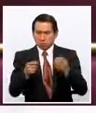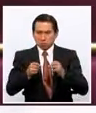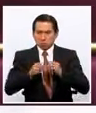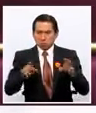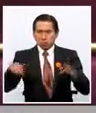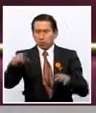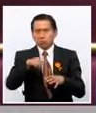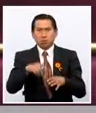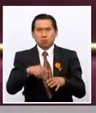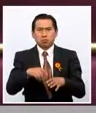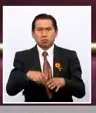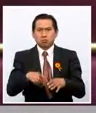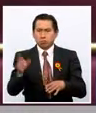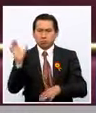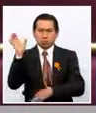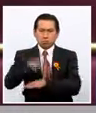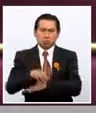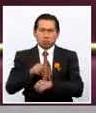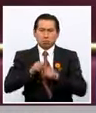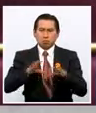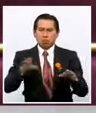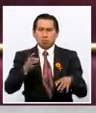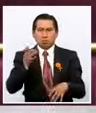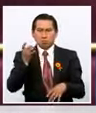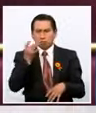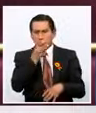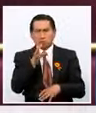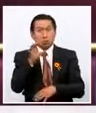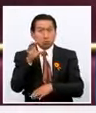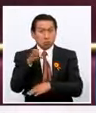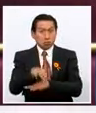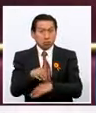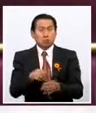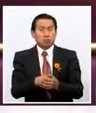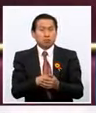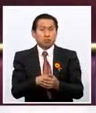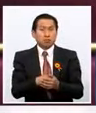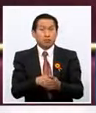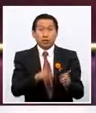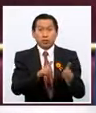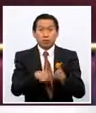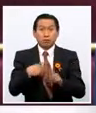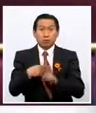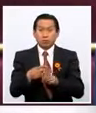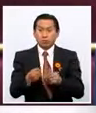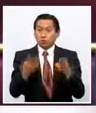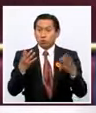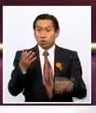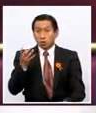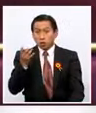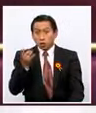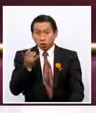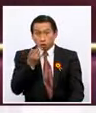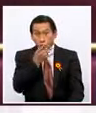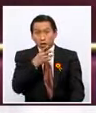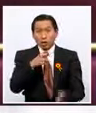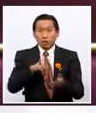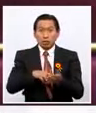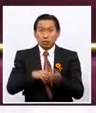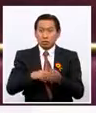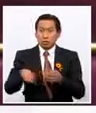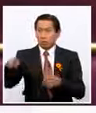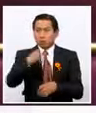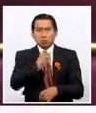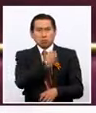la ley del narco pero además cuando hay mucha droga también se expanden las